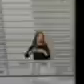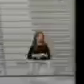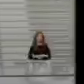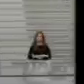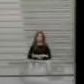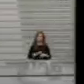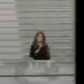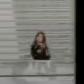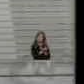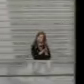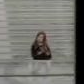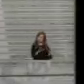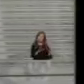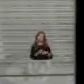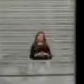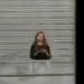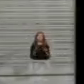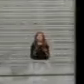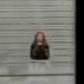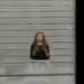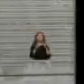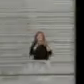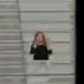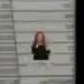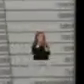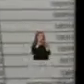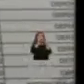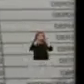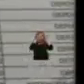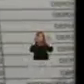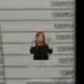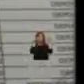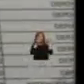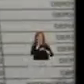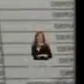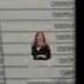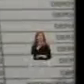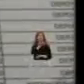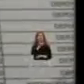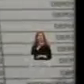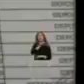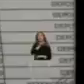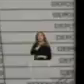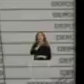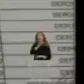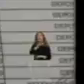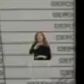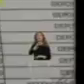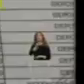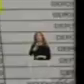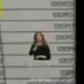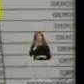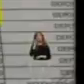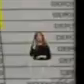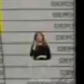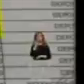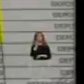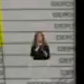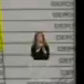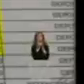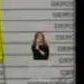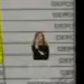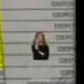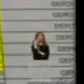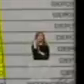fueron depositados y están en manos de Inmobiliar. $12,100,000 llegaron a las cuentas de Inmobiliar en 14 depósitos con